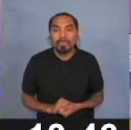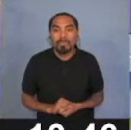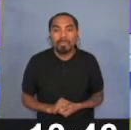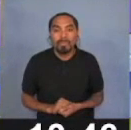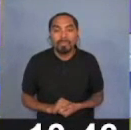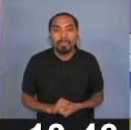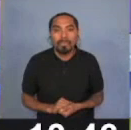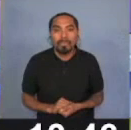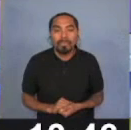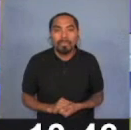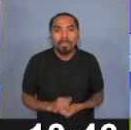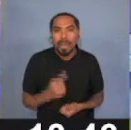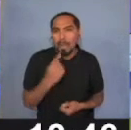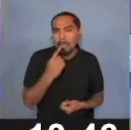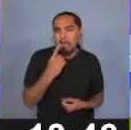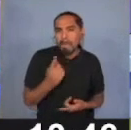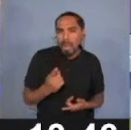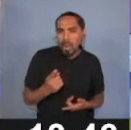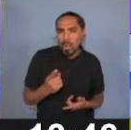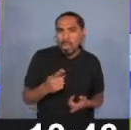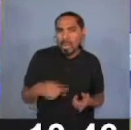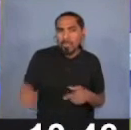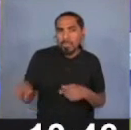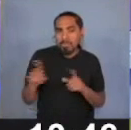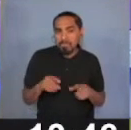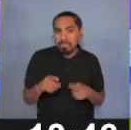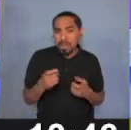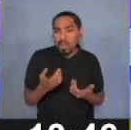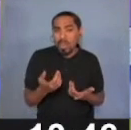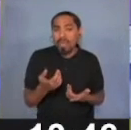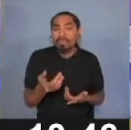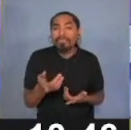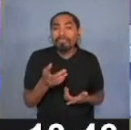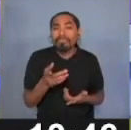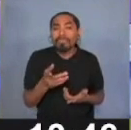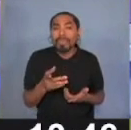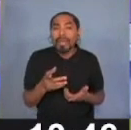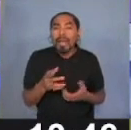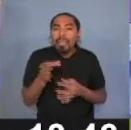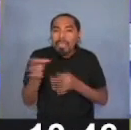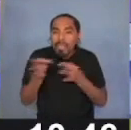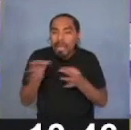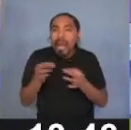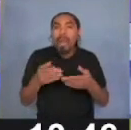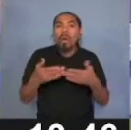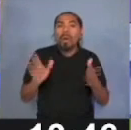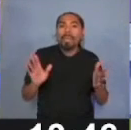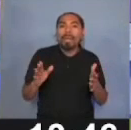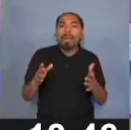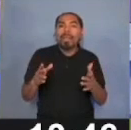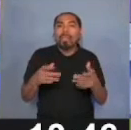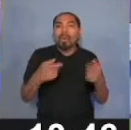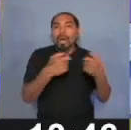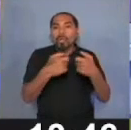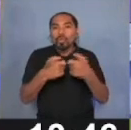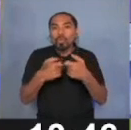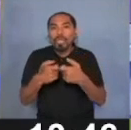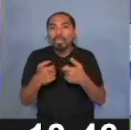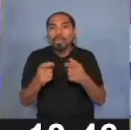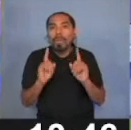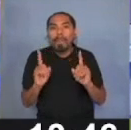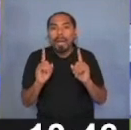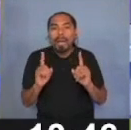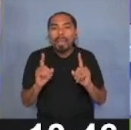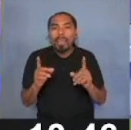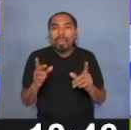pregunta es si sigue abierto el diálogo entre el gobierno y el gremio de ADEP. Por eso estamos con el móvil en vivo